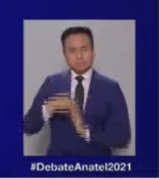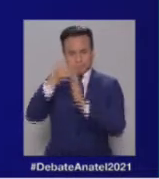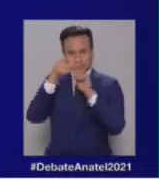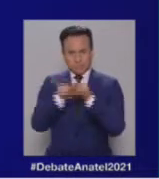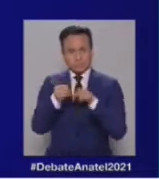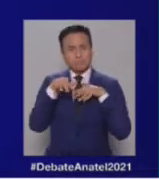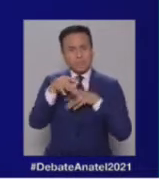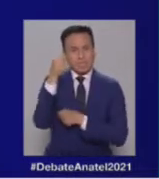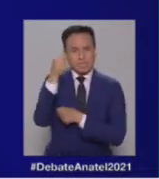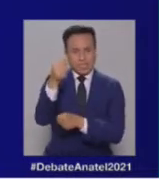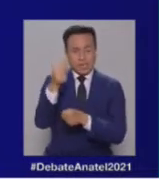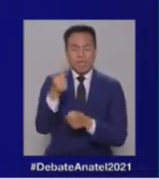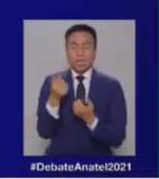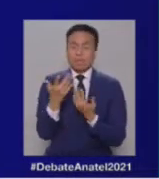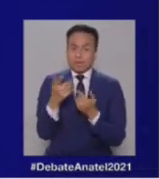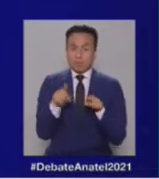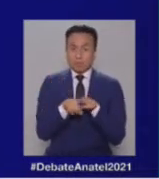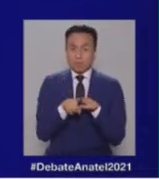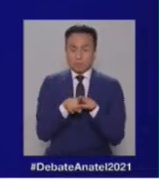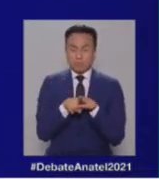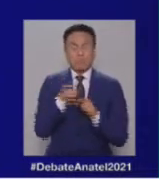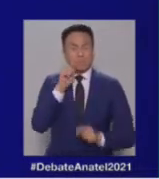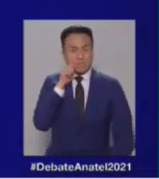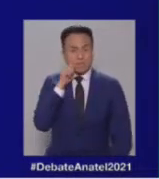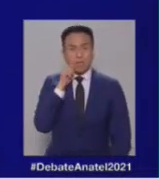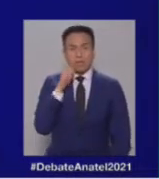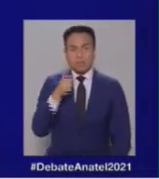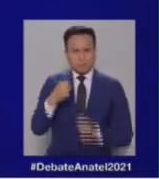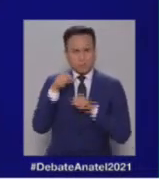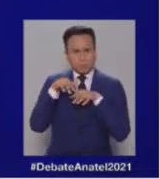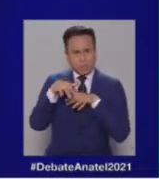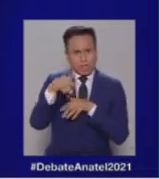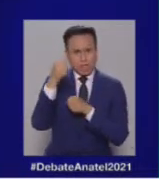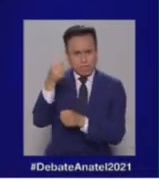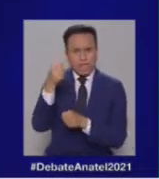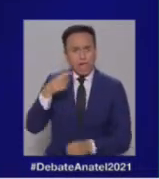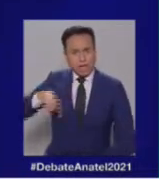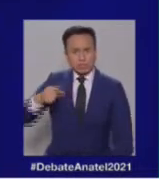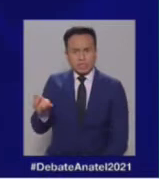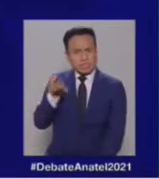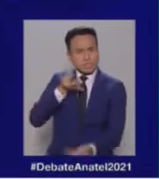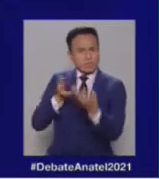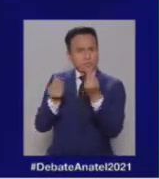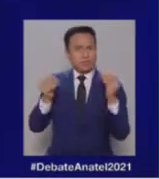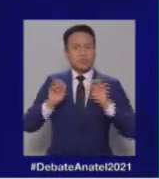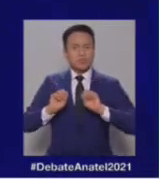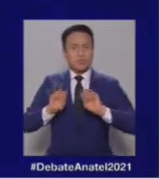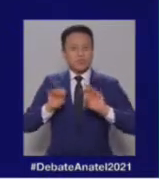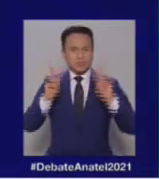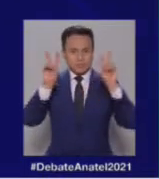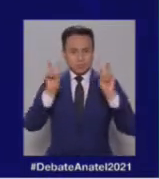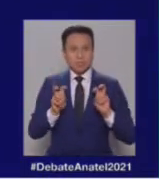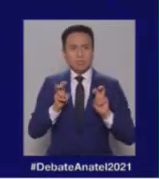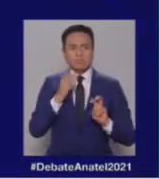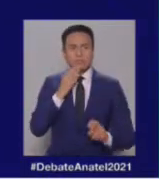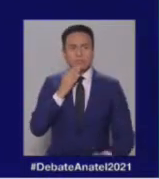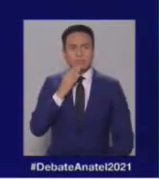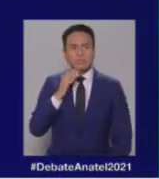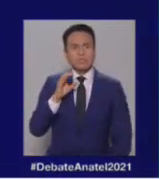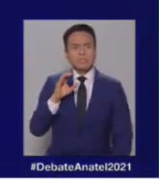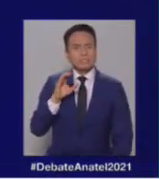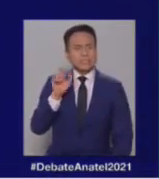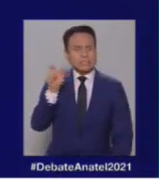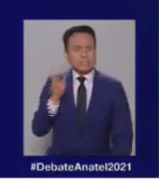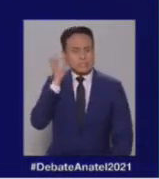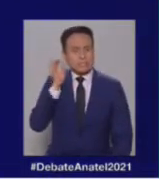73-256-1630 o bien nos puede escribir también en cualquiera de nuestras plataformas dejándonos opinión acerca de la pregunta que queremos plantear en este día aquí en nuestro